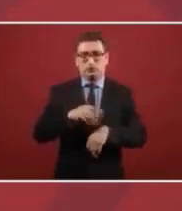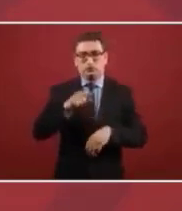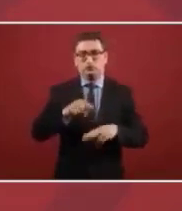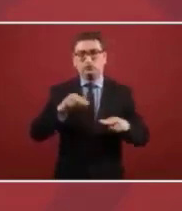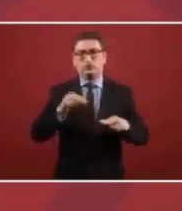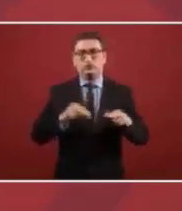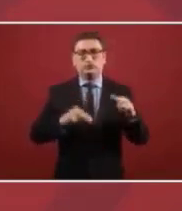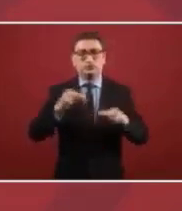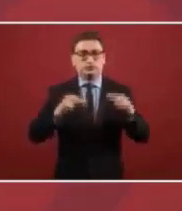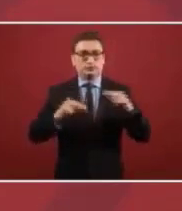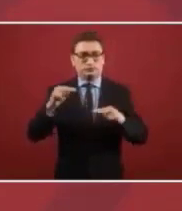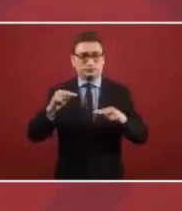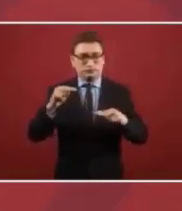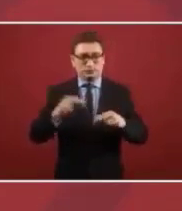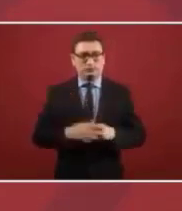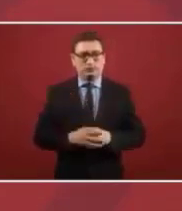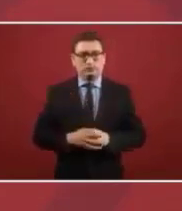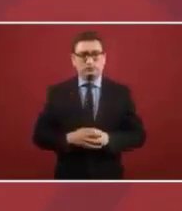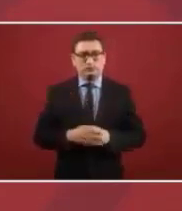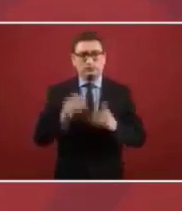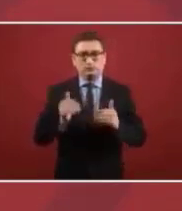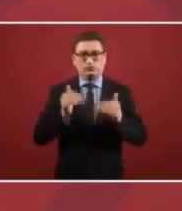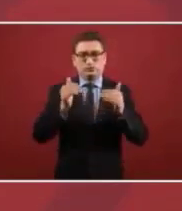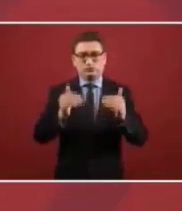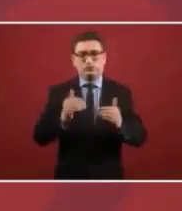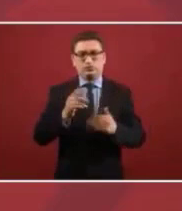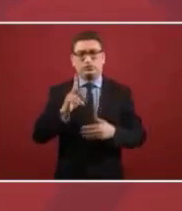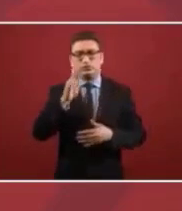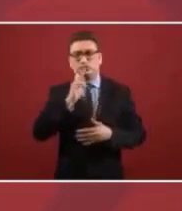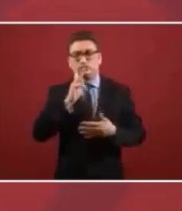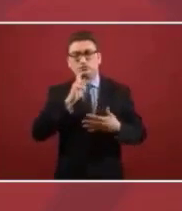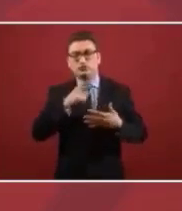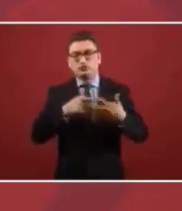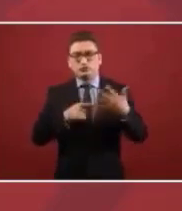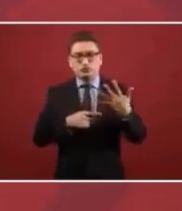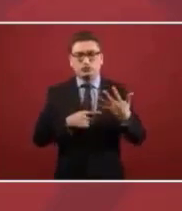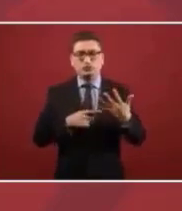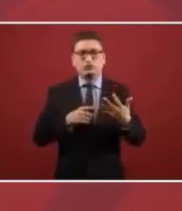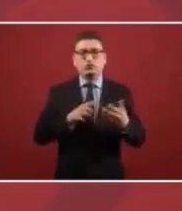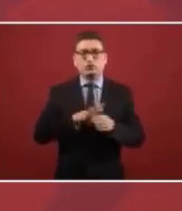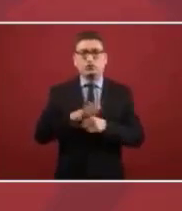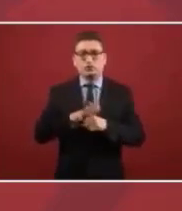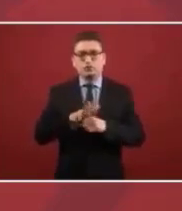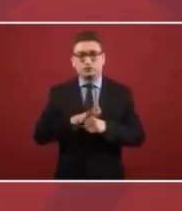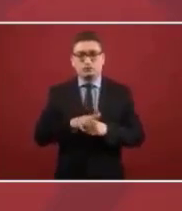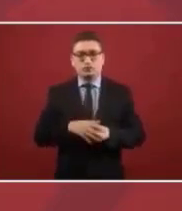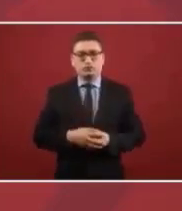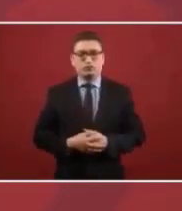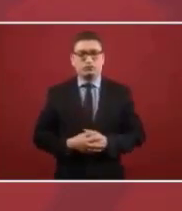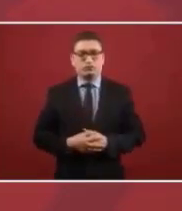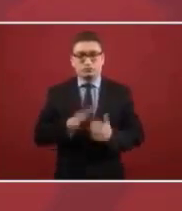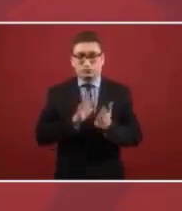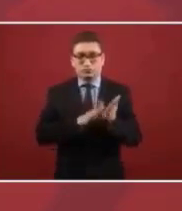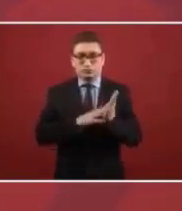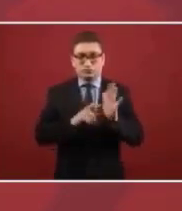nivel y sus visibles tales como papel membretado